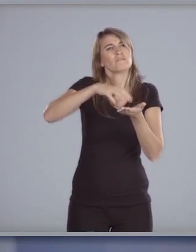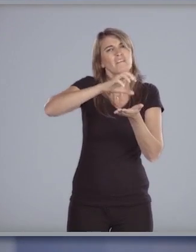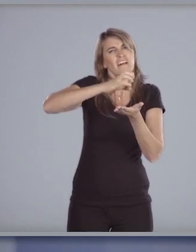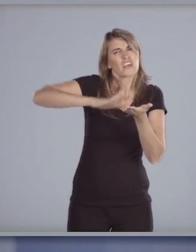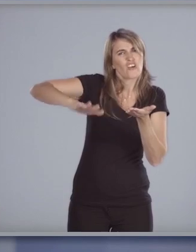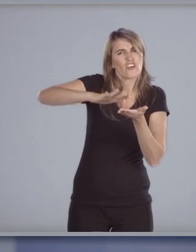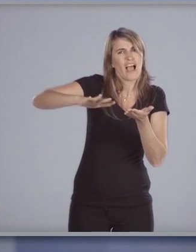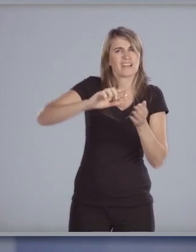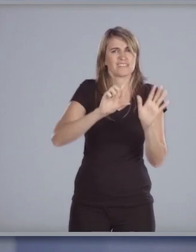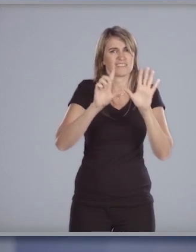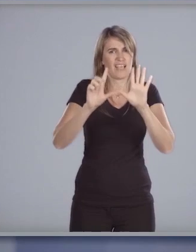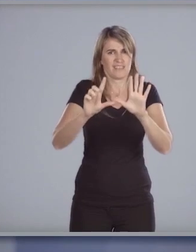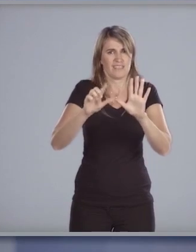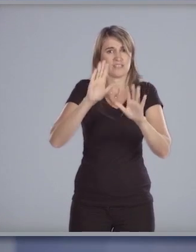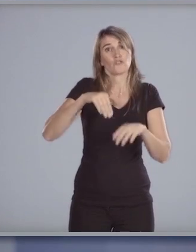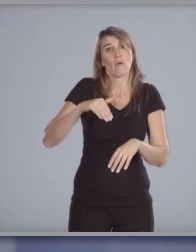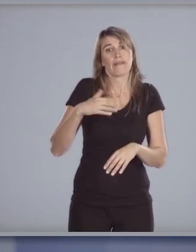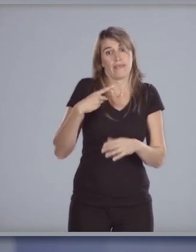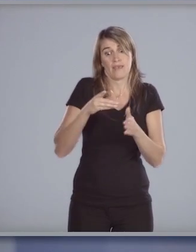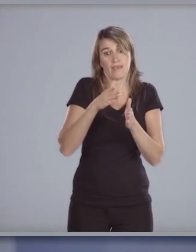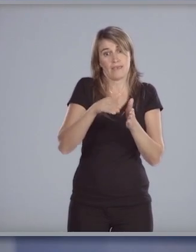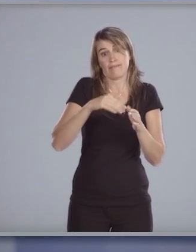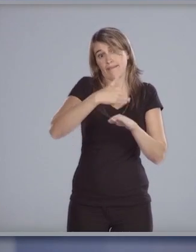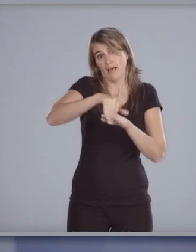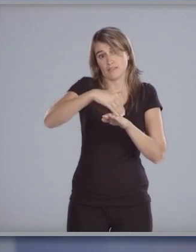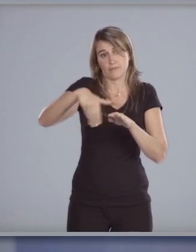7 de la dirección de vialidad